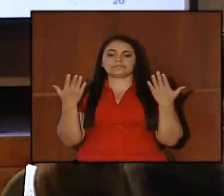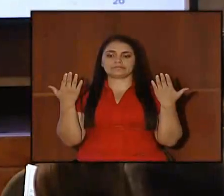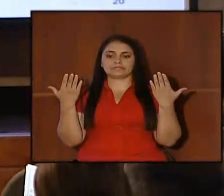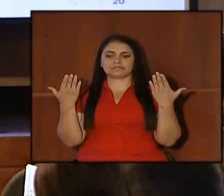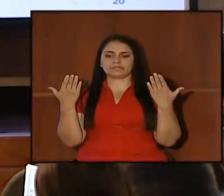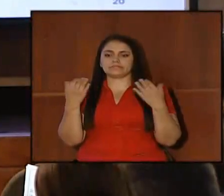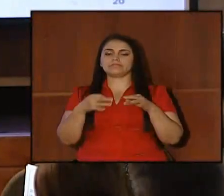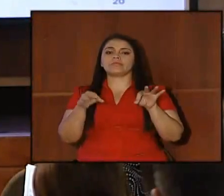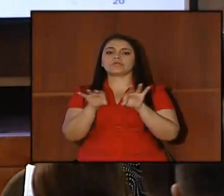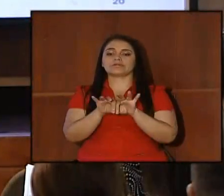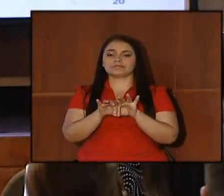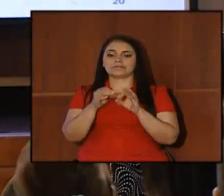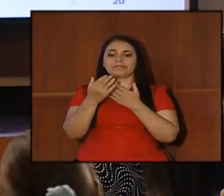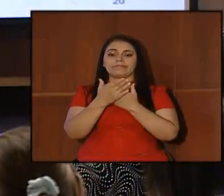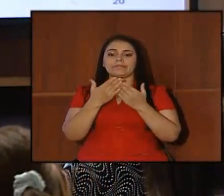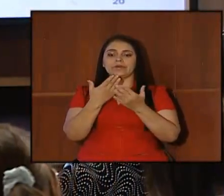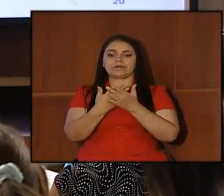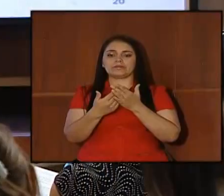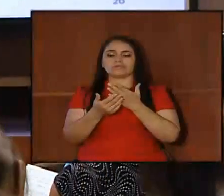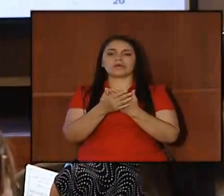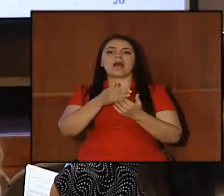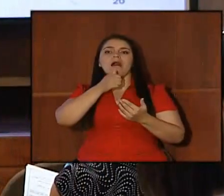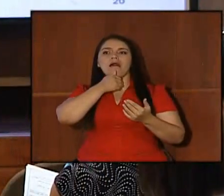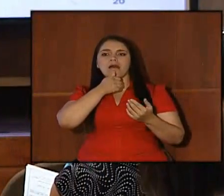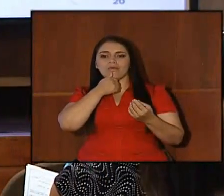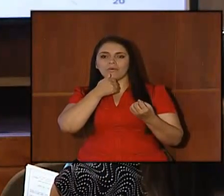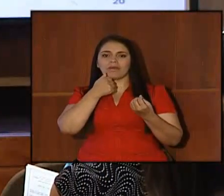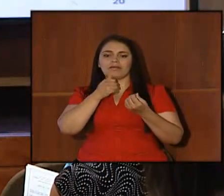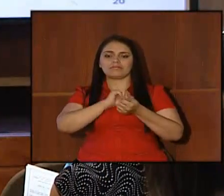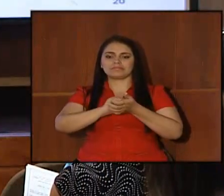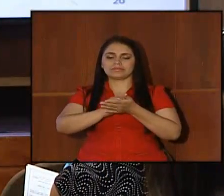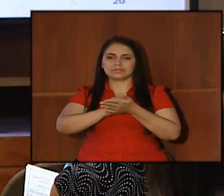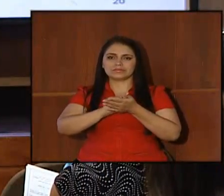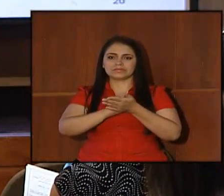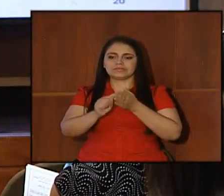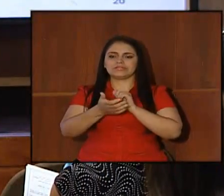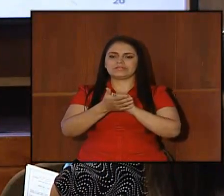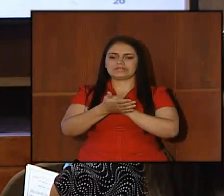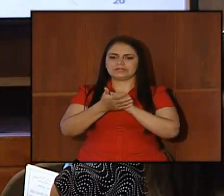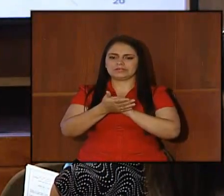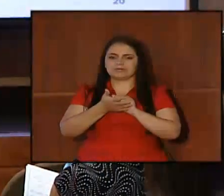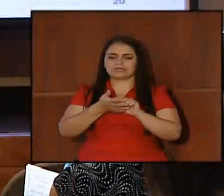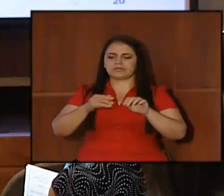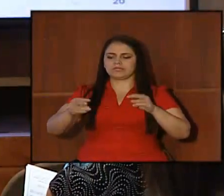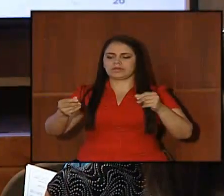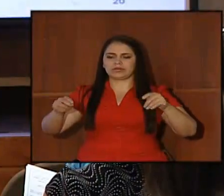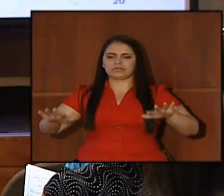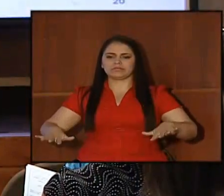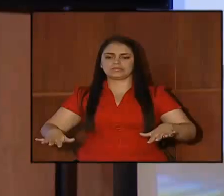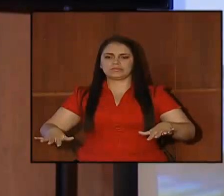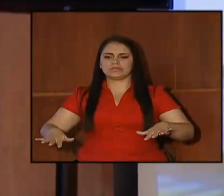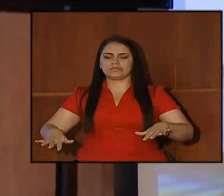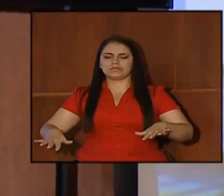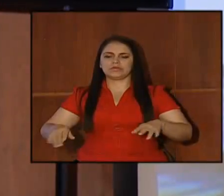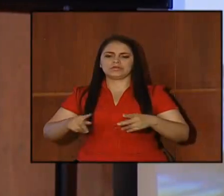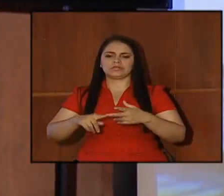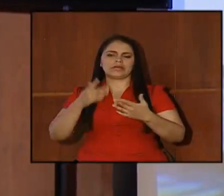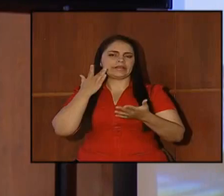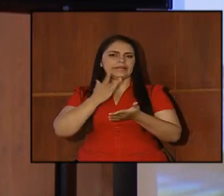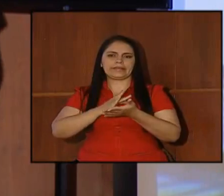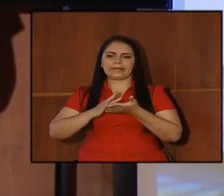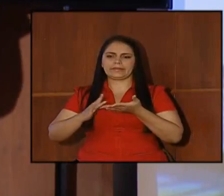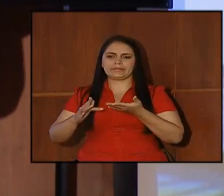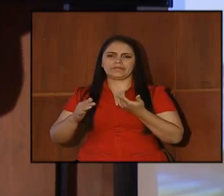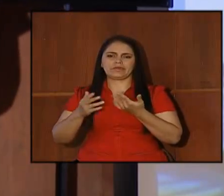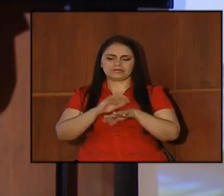también es importante lavarlas con abundante agua y jabón. Se le echa jabón y después se mete la mano en una poncherita para quitarle todo